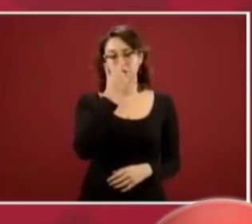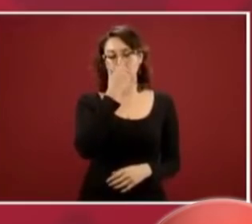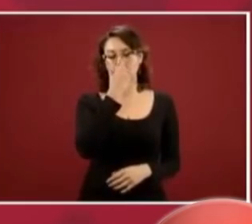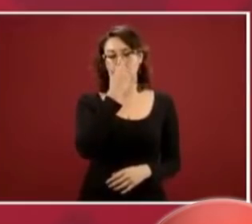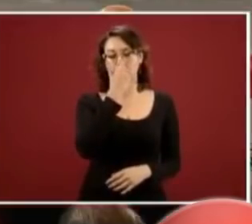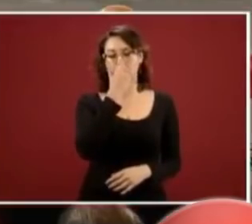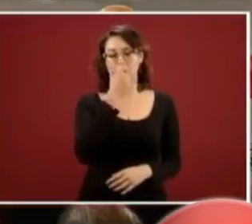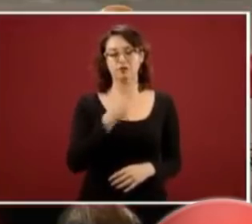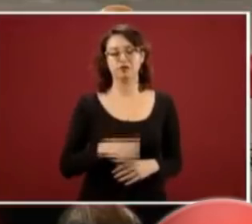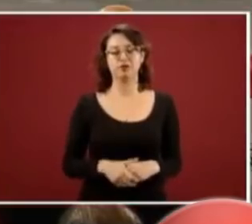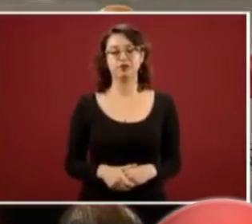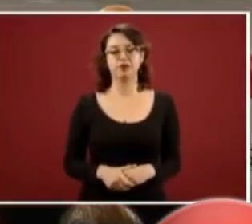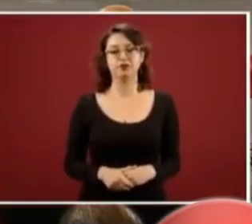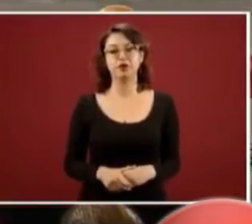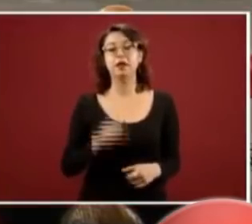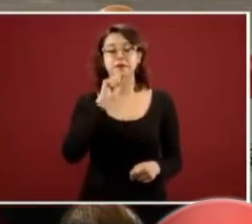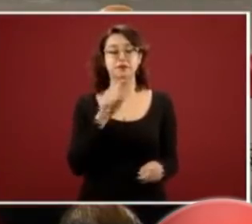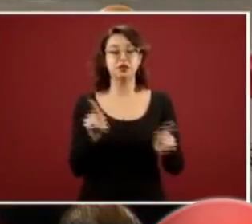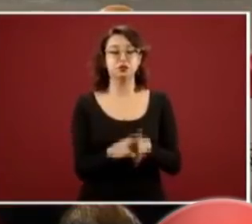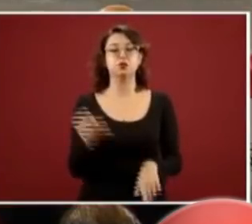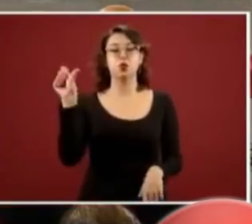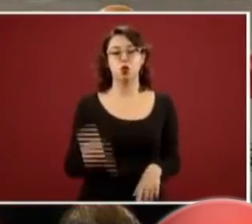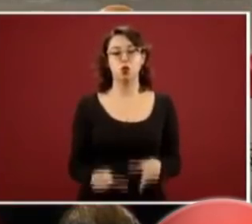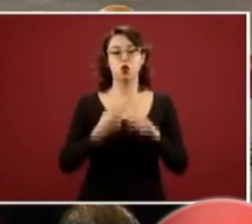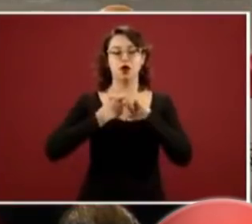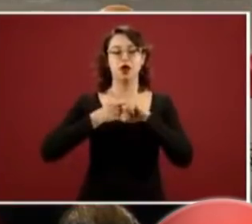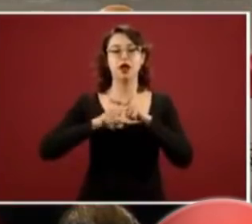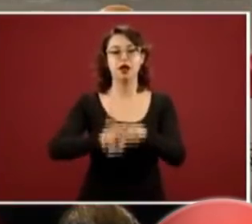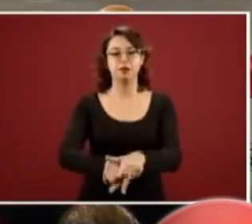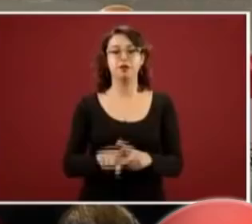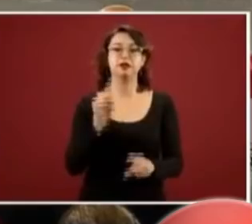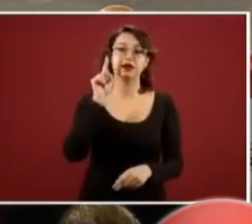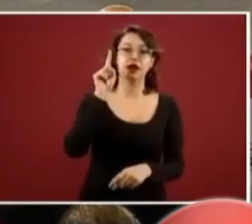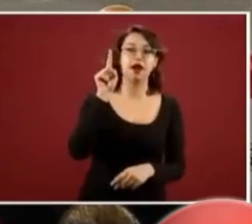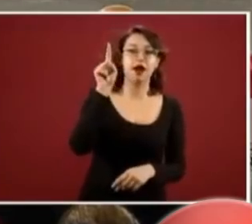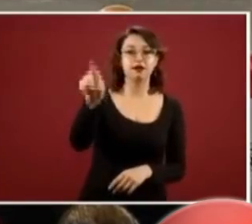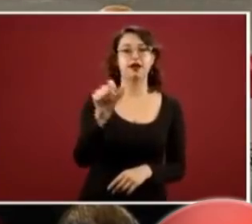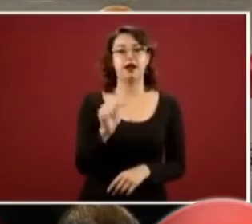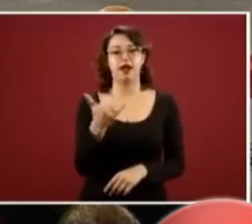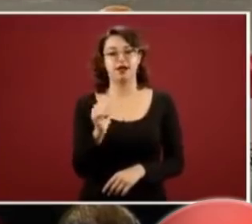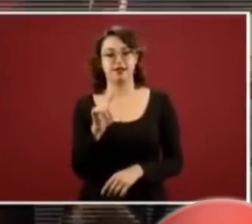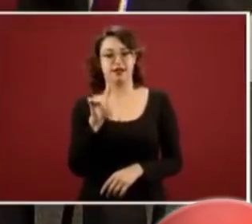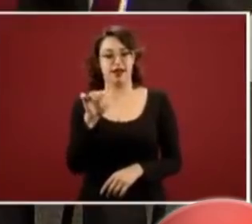obras. Hoy en Ayala